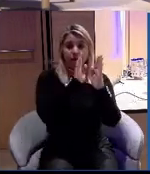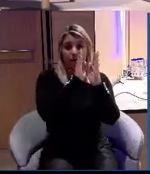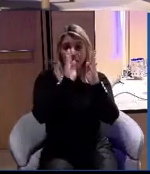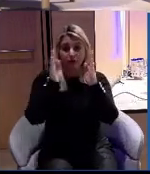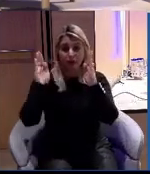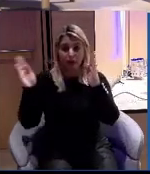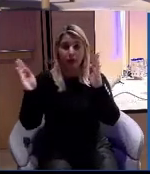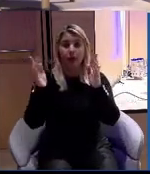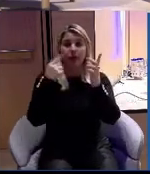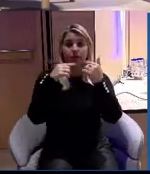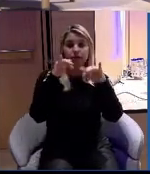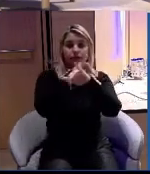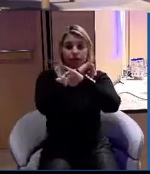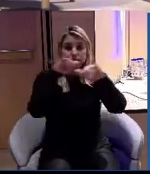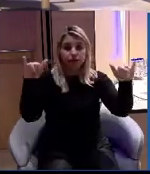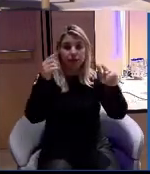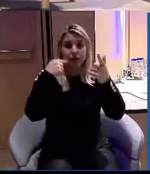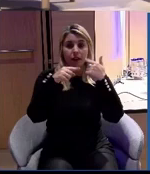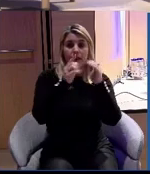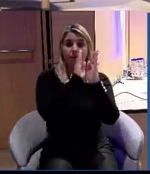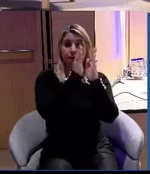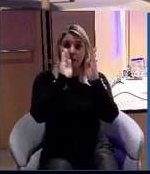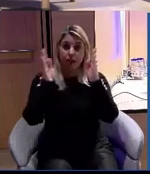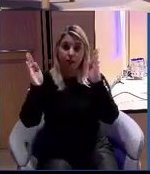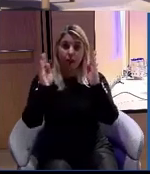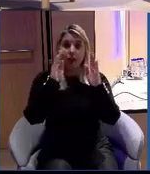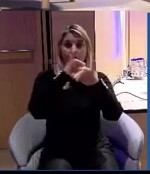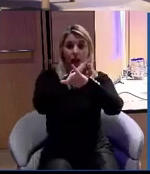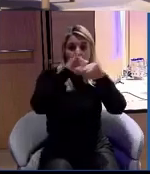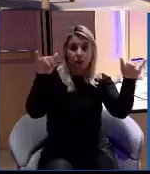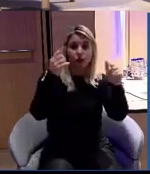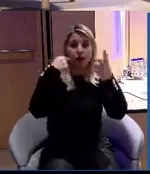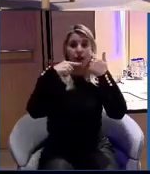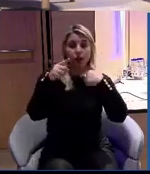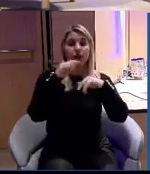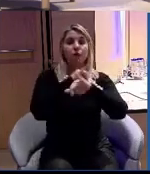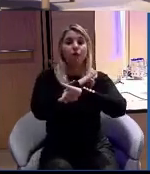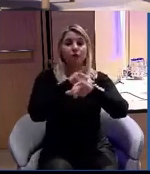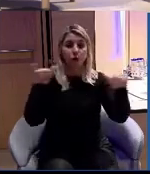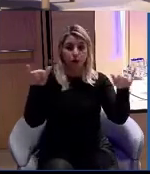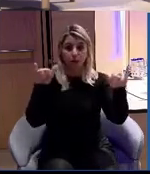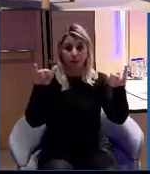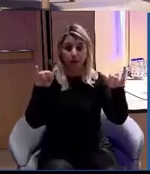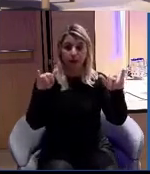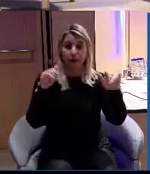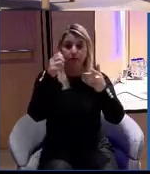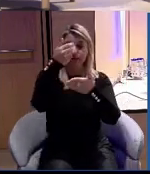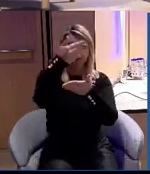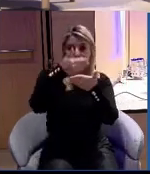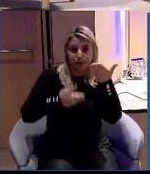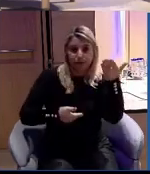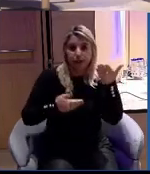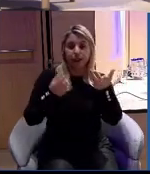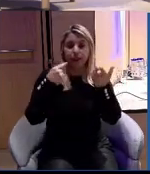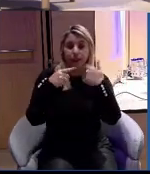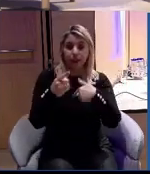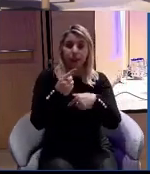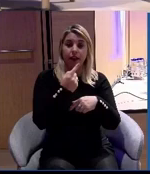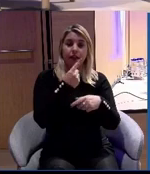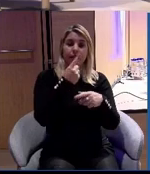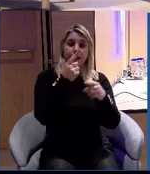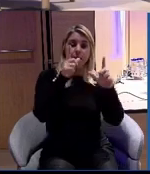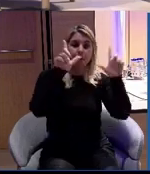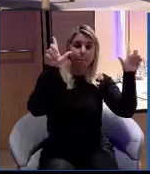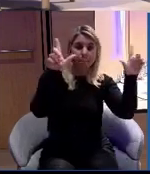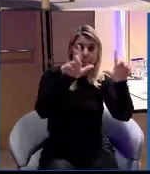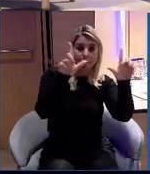anuncios y a través de la biblioteca de anuncios un informe de anuncios Qué permite eso ver cuánto invirtió Cada página